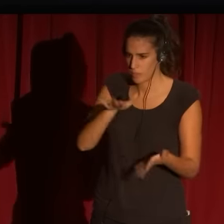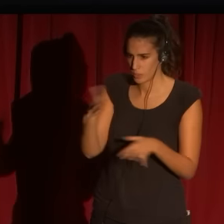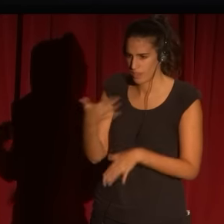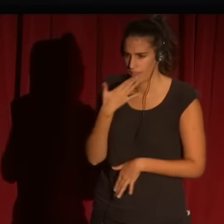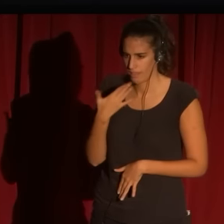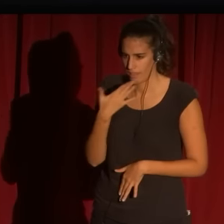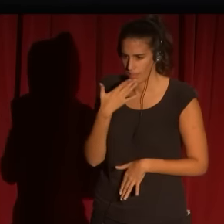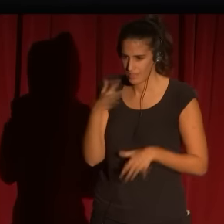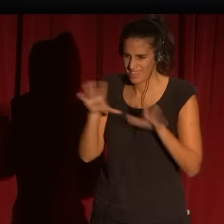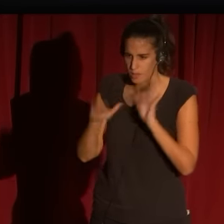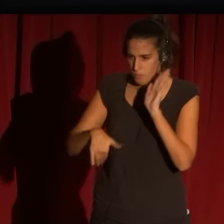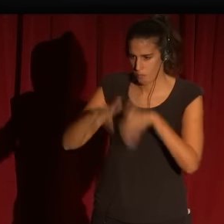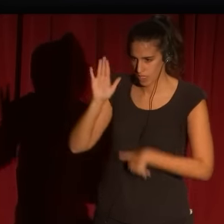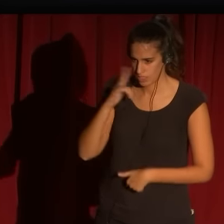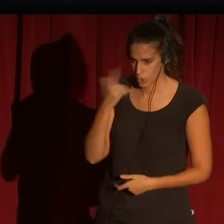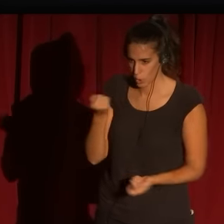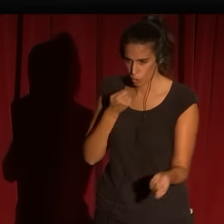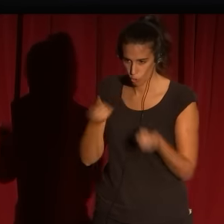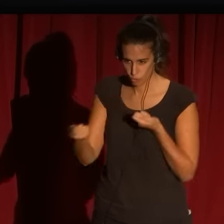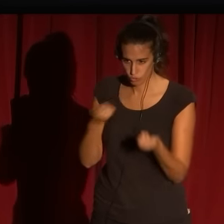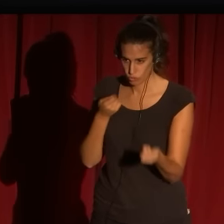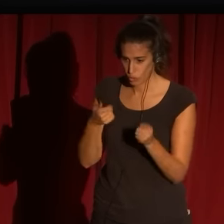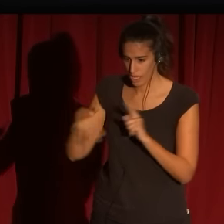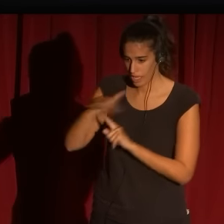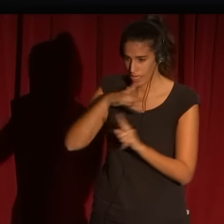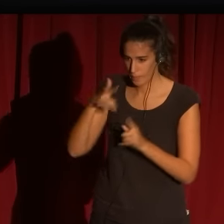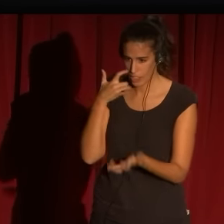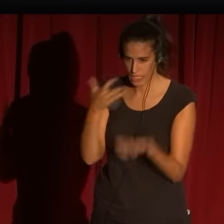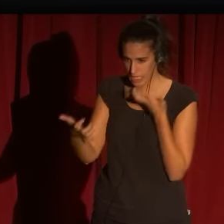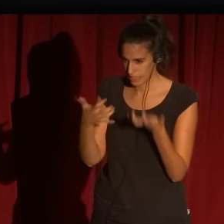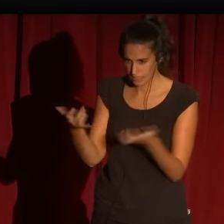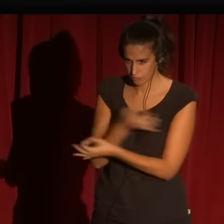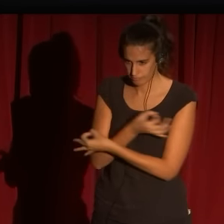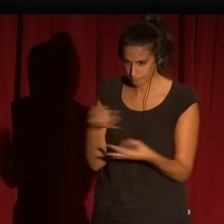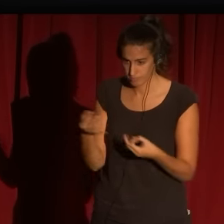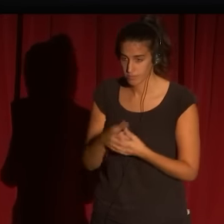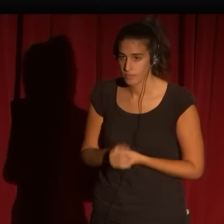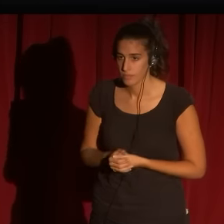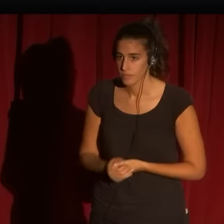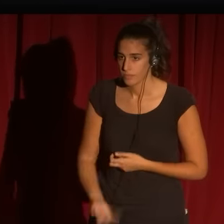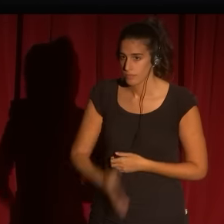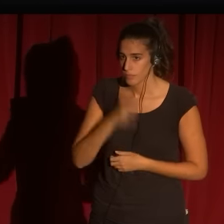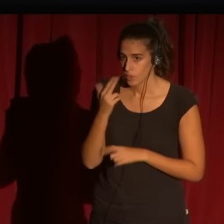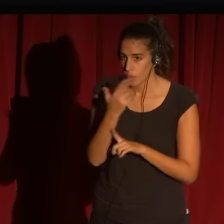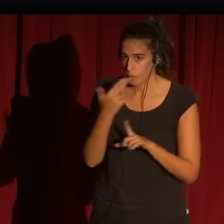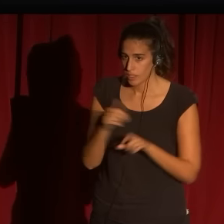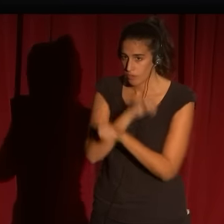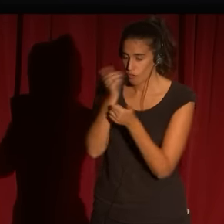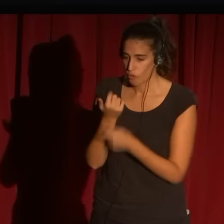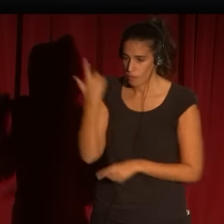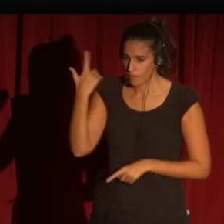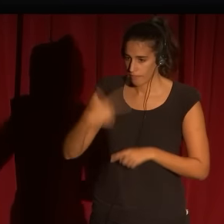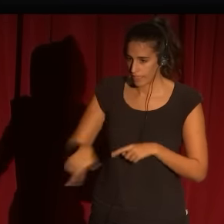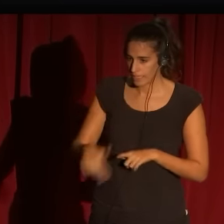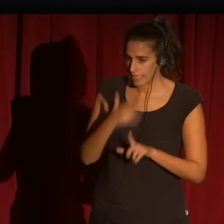unos 10 años más Que Clara peiter y domina el ambiente artístico de amberes absolutamente y por lo tanto pintar de una manera distinta